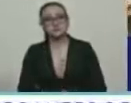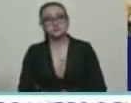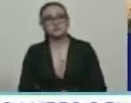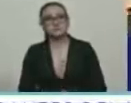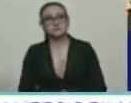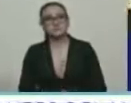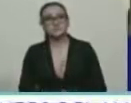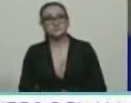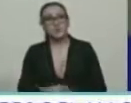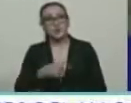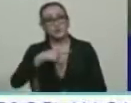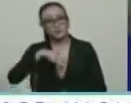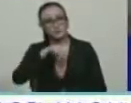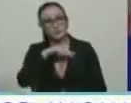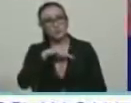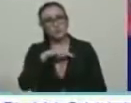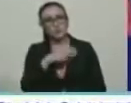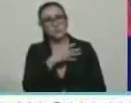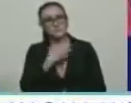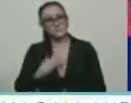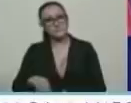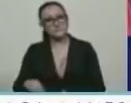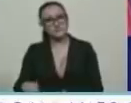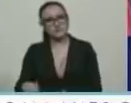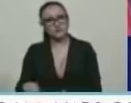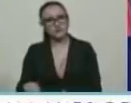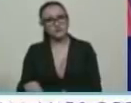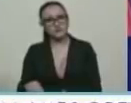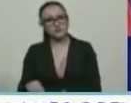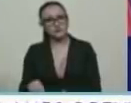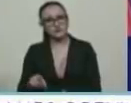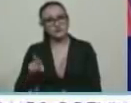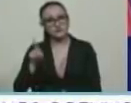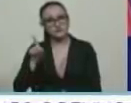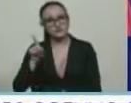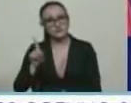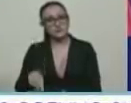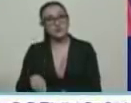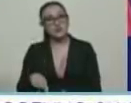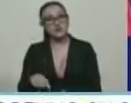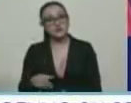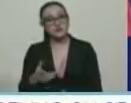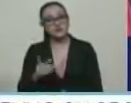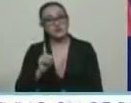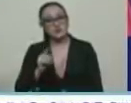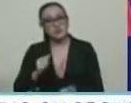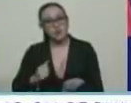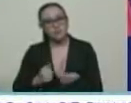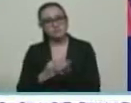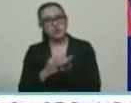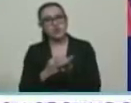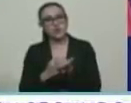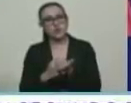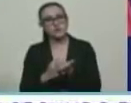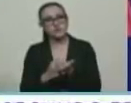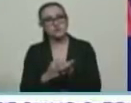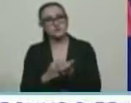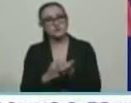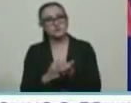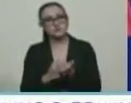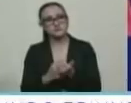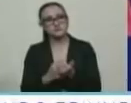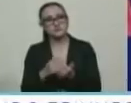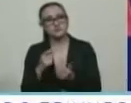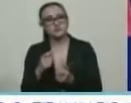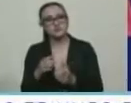nosotros, como los presidentes, también no debemos dar mucha oportunidad a esta